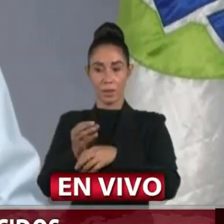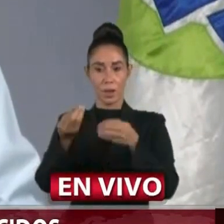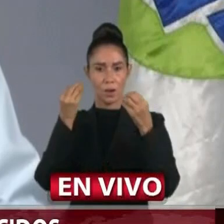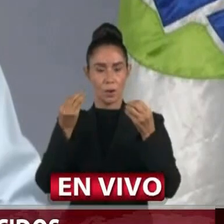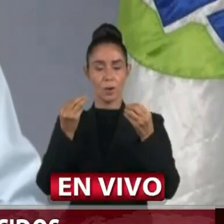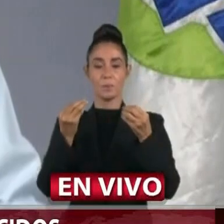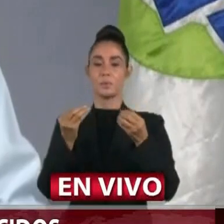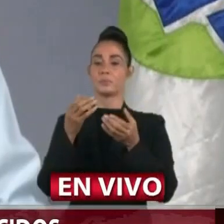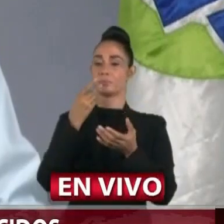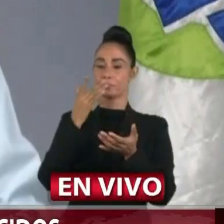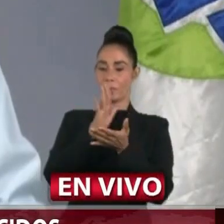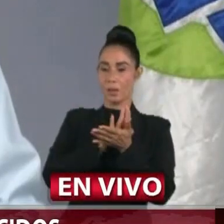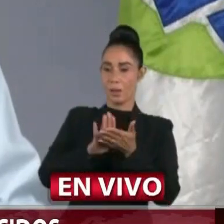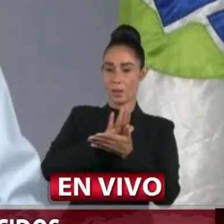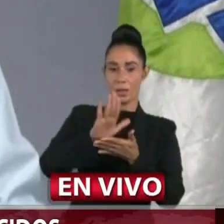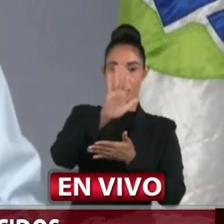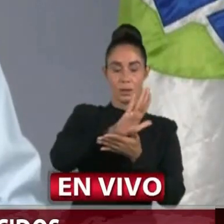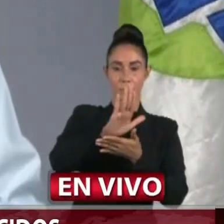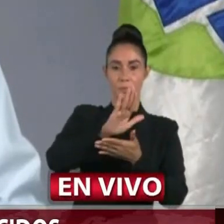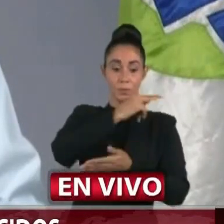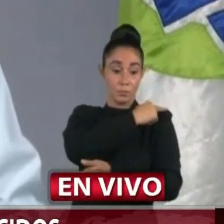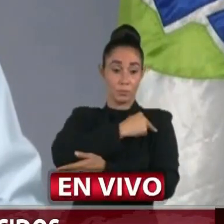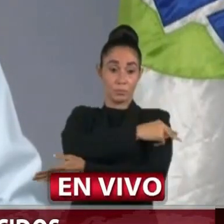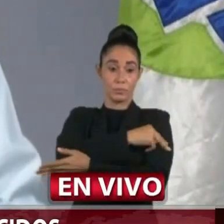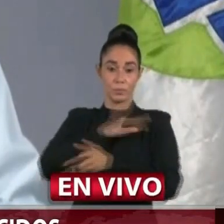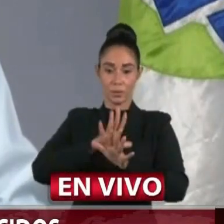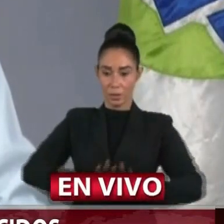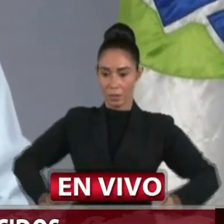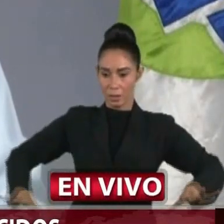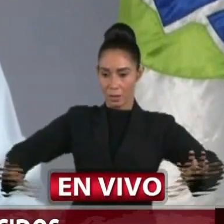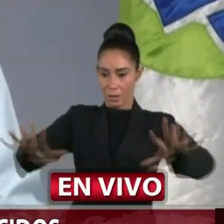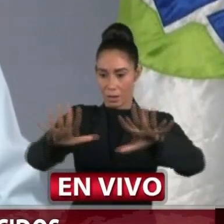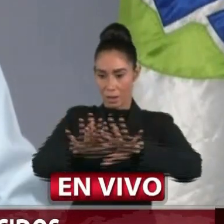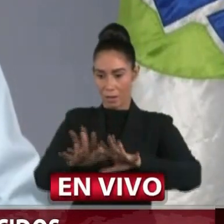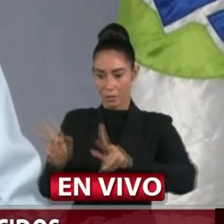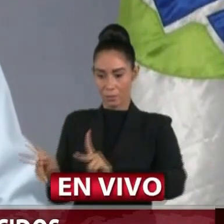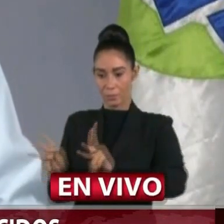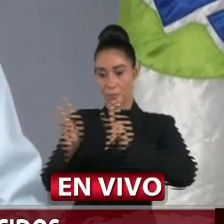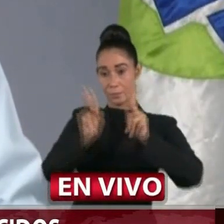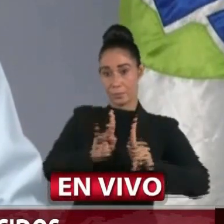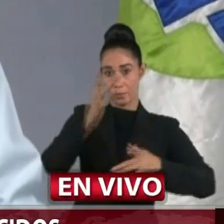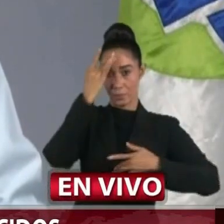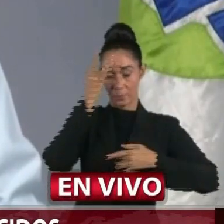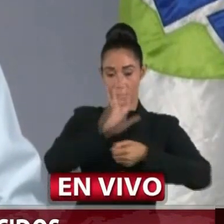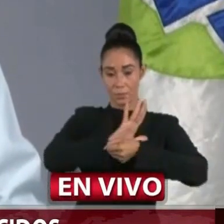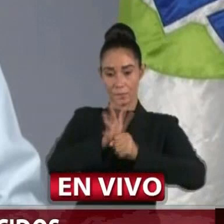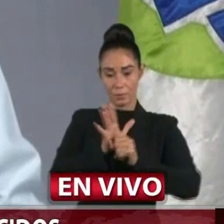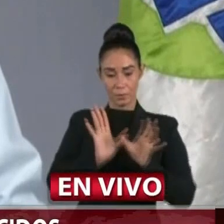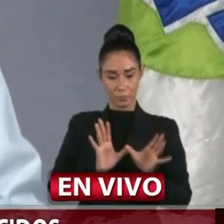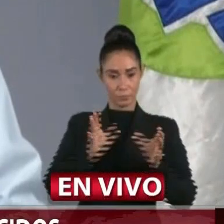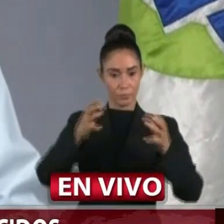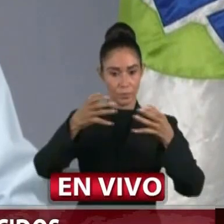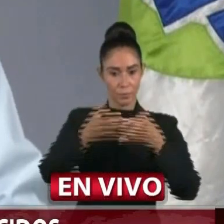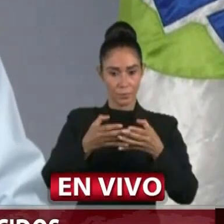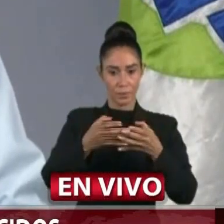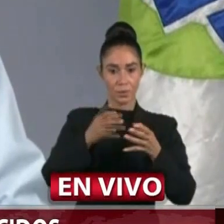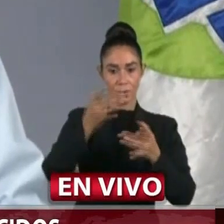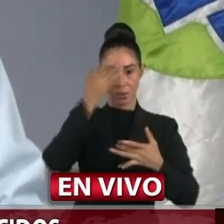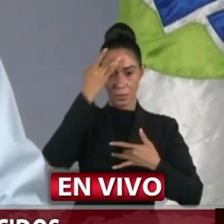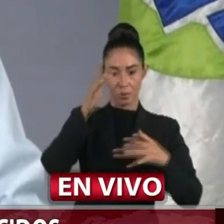limpieza frecuente en emergencias, áreas de triajes o habitaciones